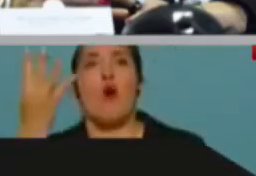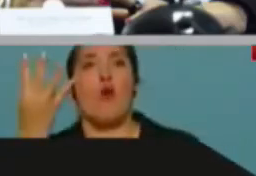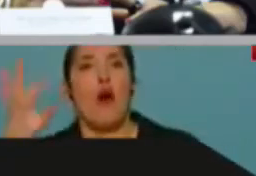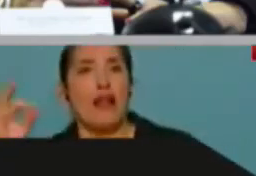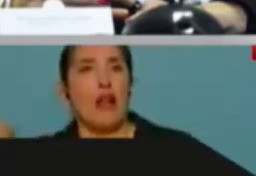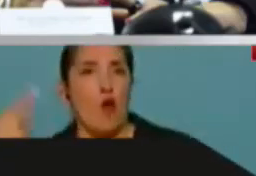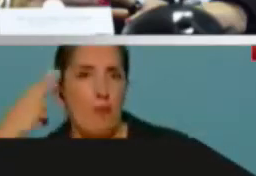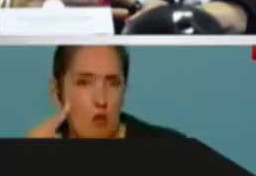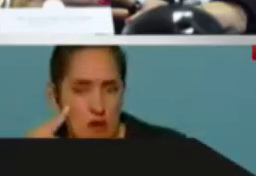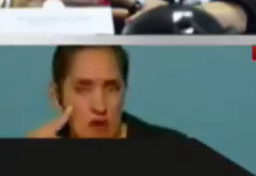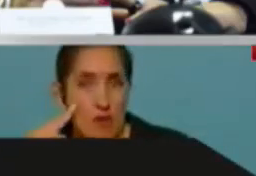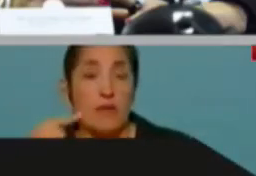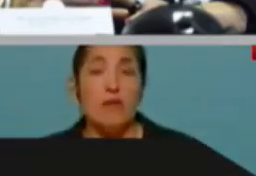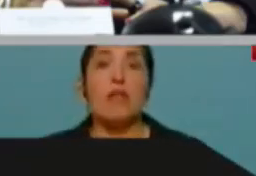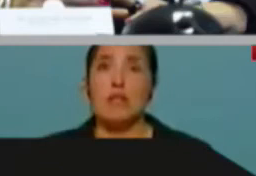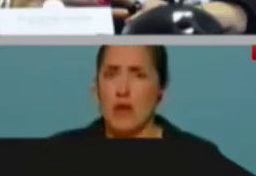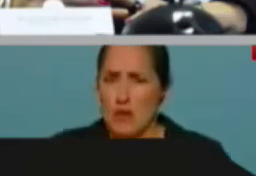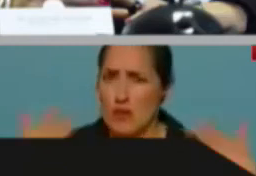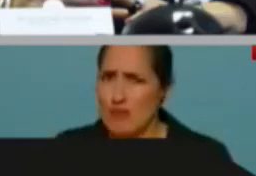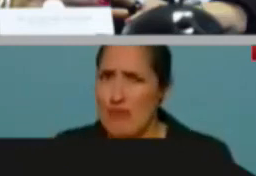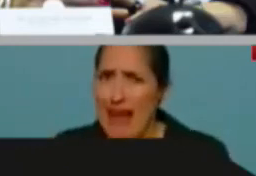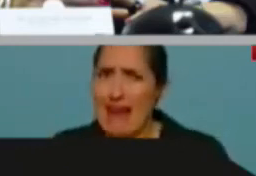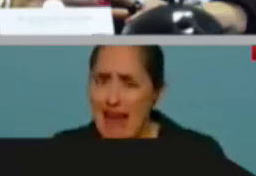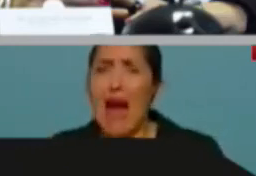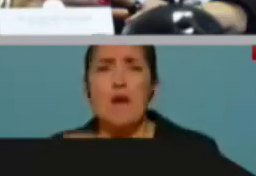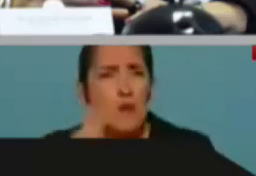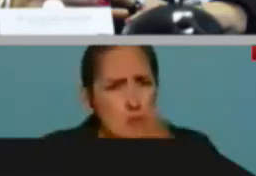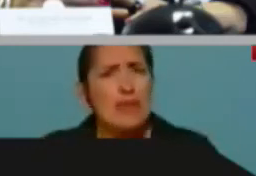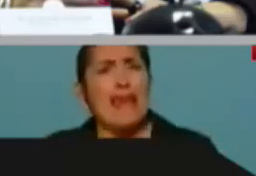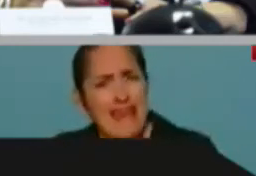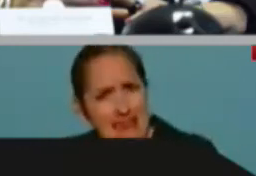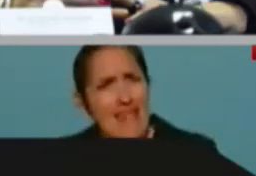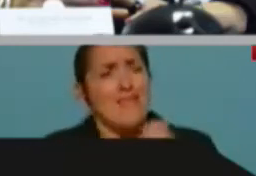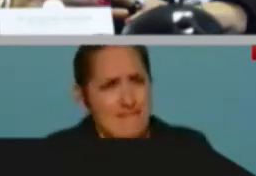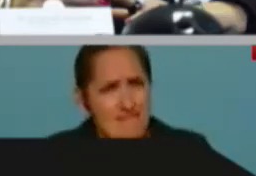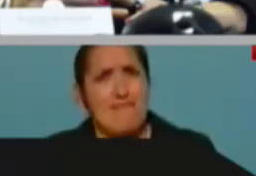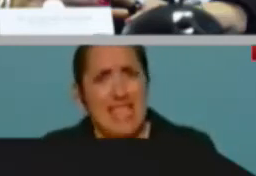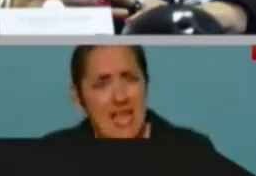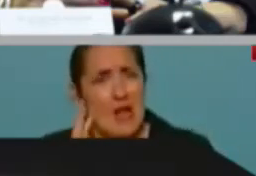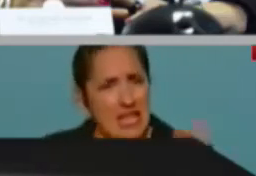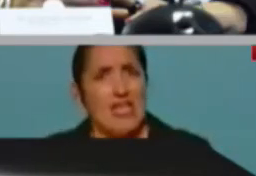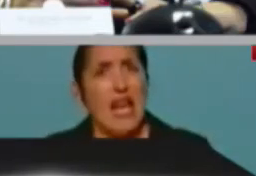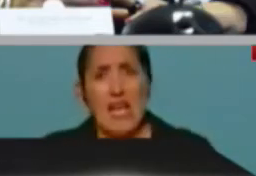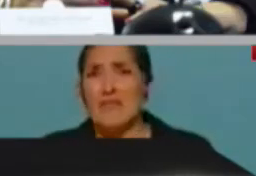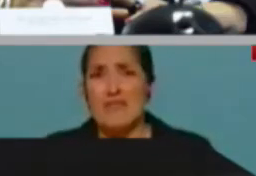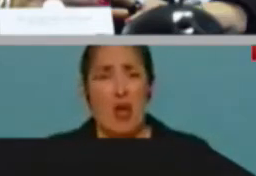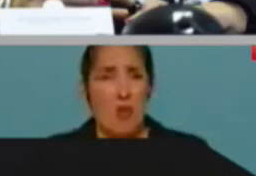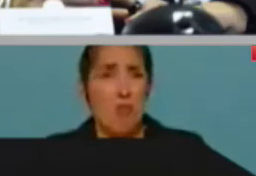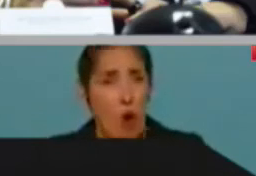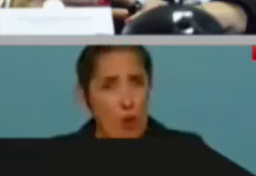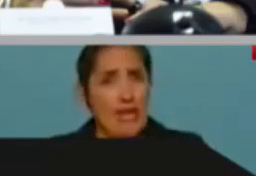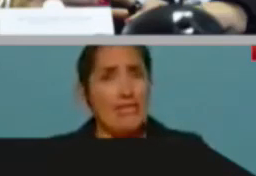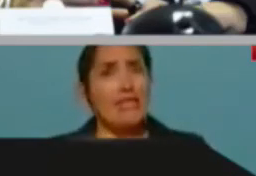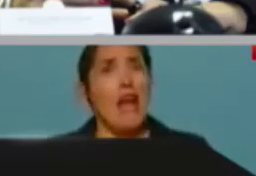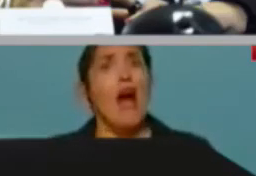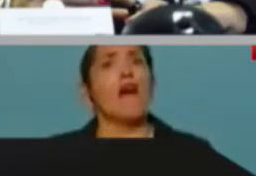un ministerio público que trabajen sobre una política criminal clara. La verdad es que en este sentido creo